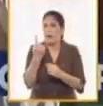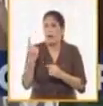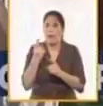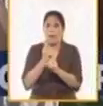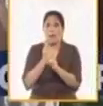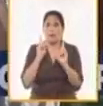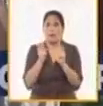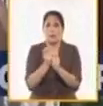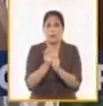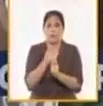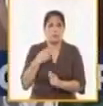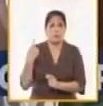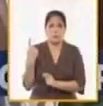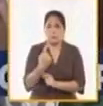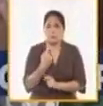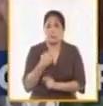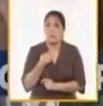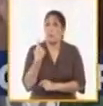encuentro, que fue